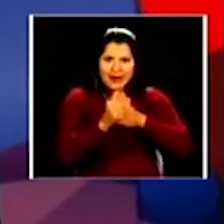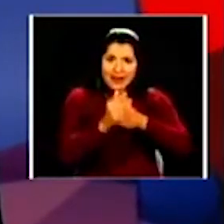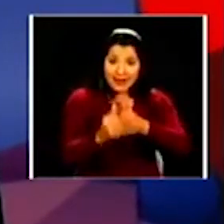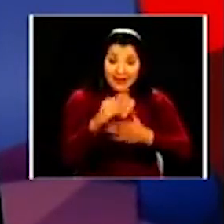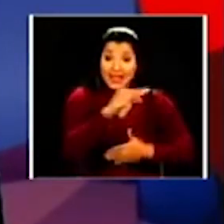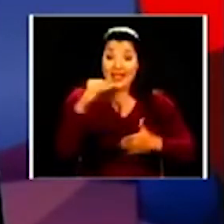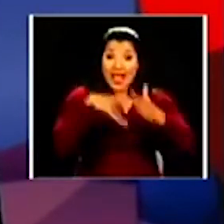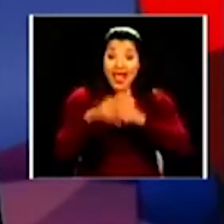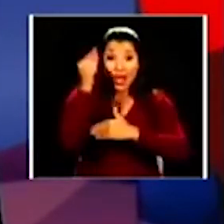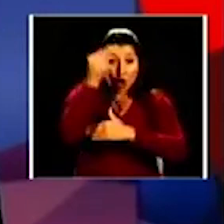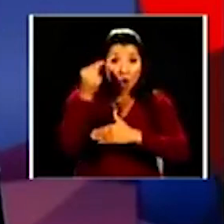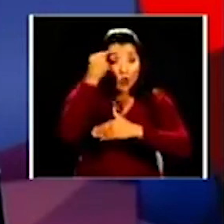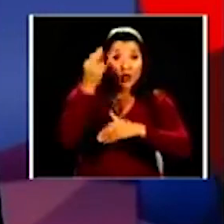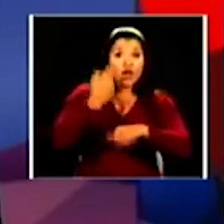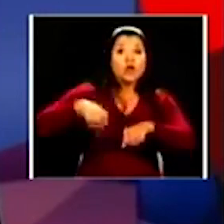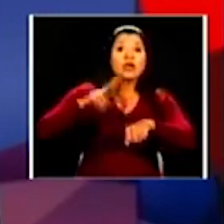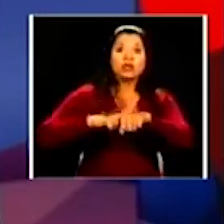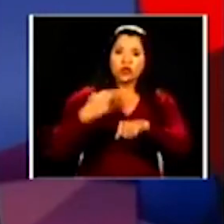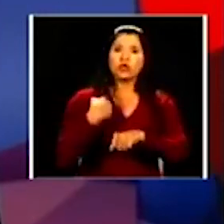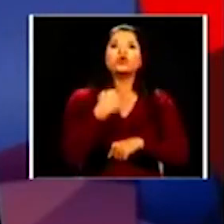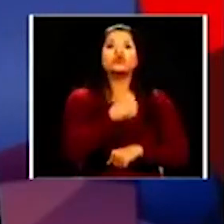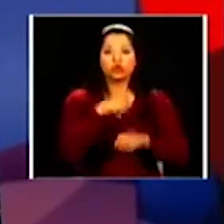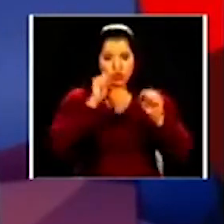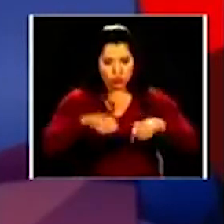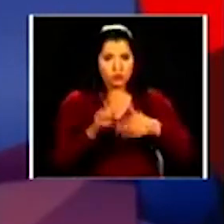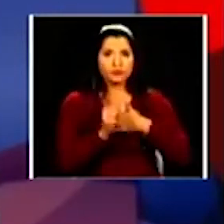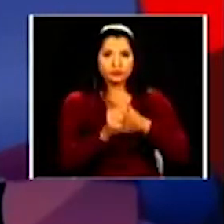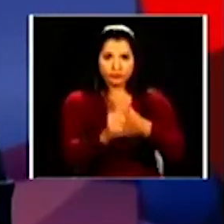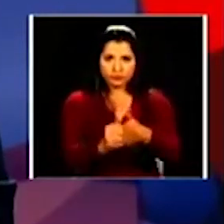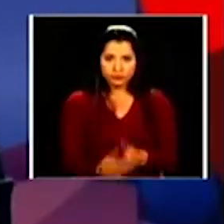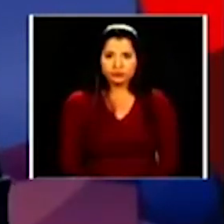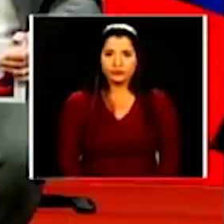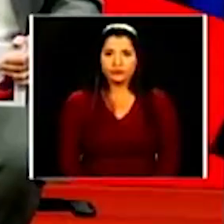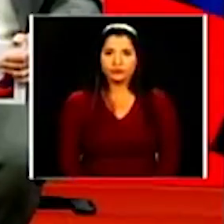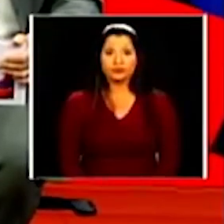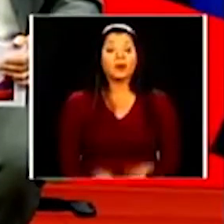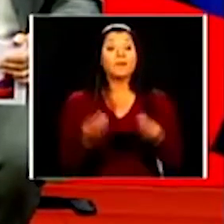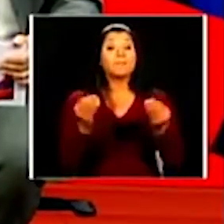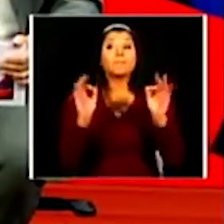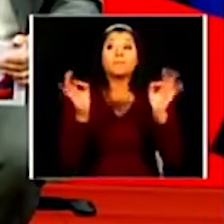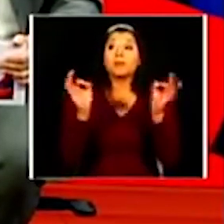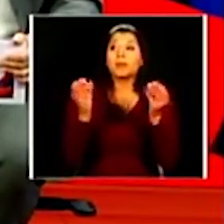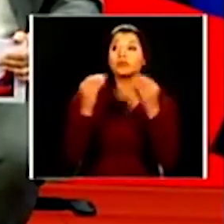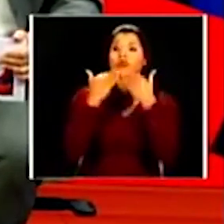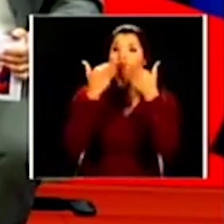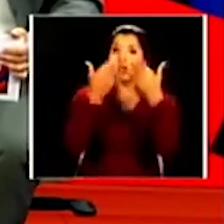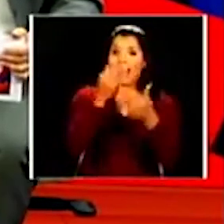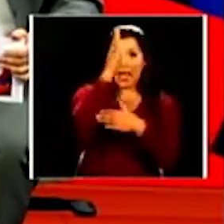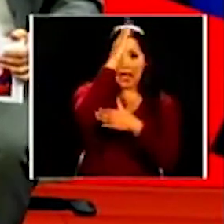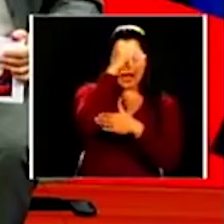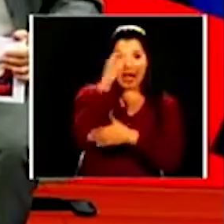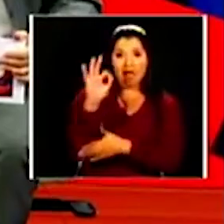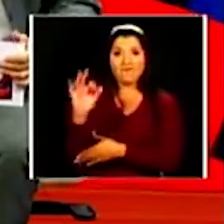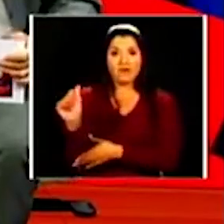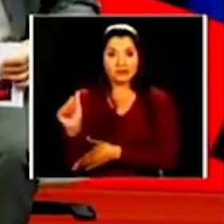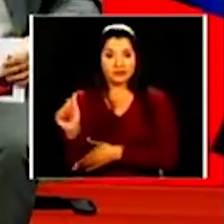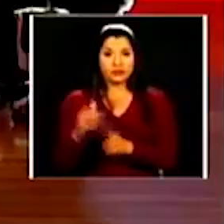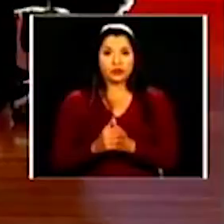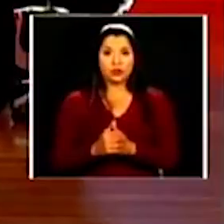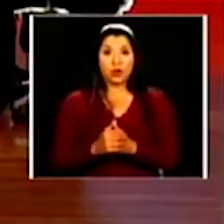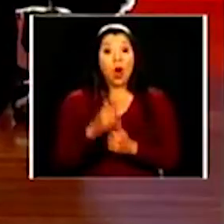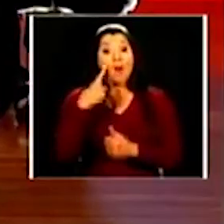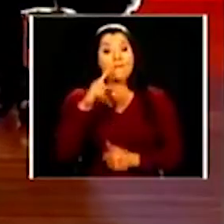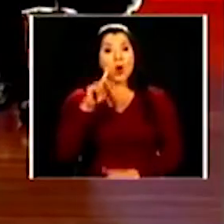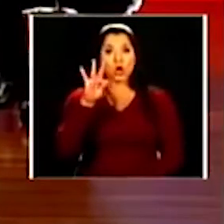nacional seremos líderes. Muy bien, muchas gracias, don Carlos, don Fabricio. De parte del